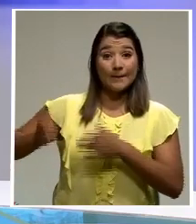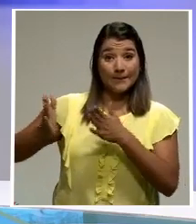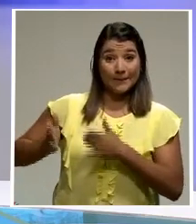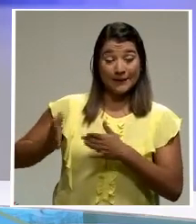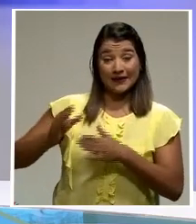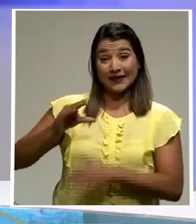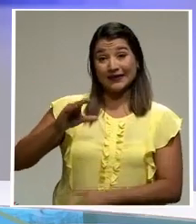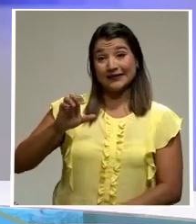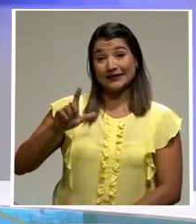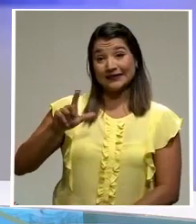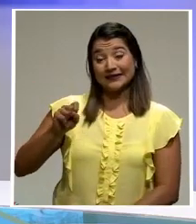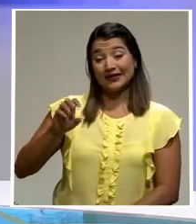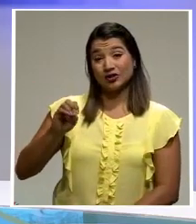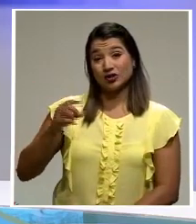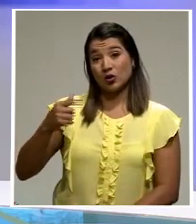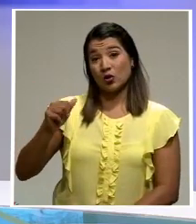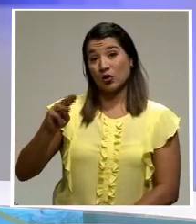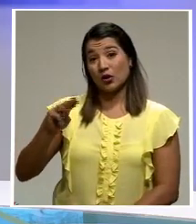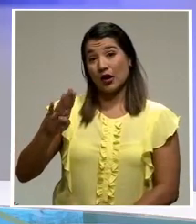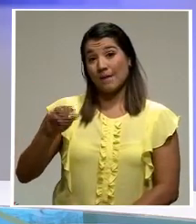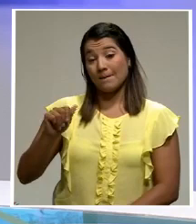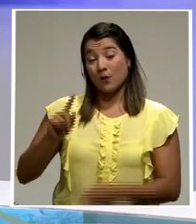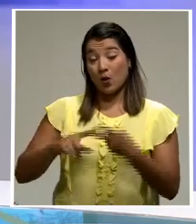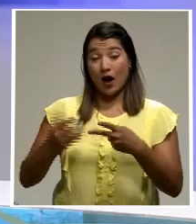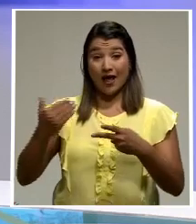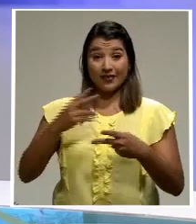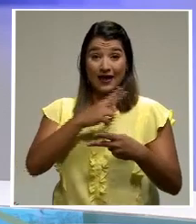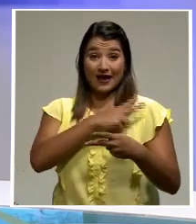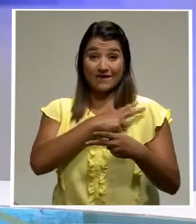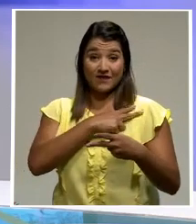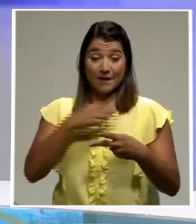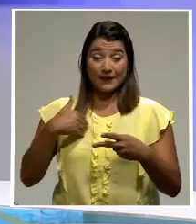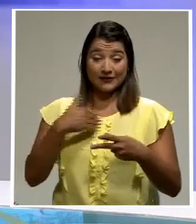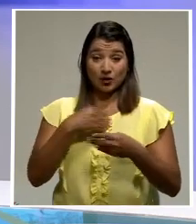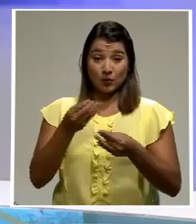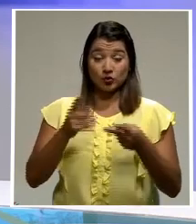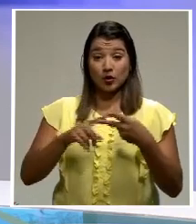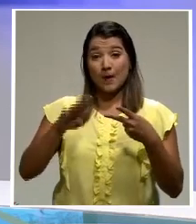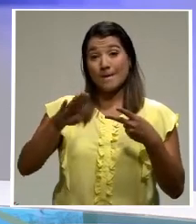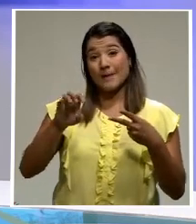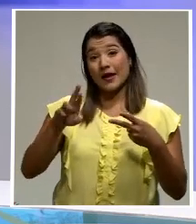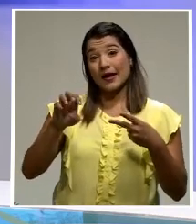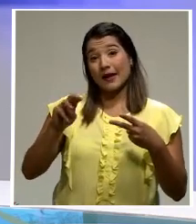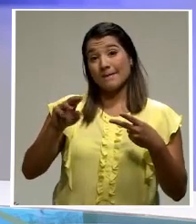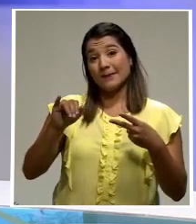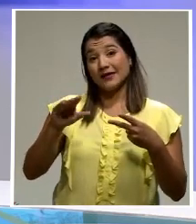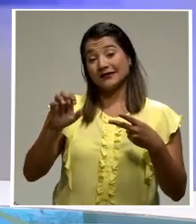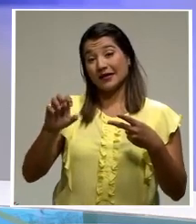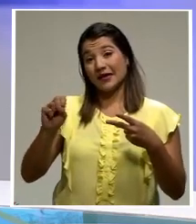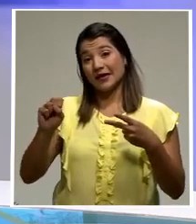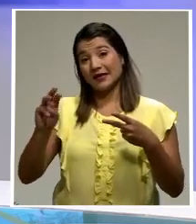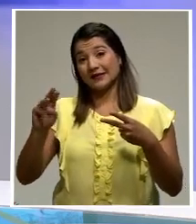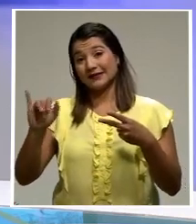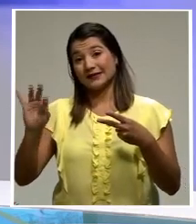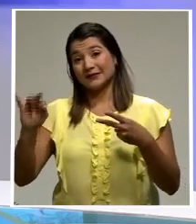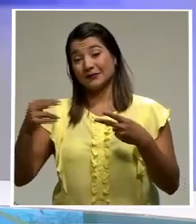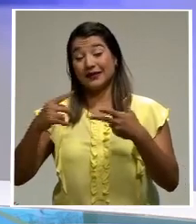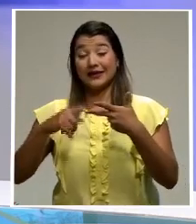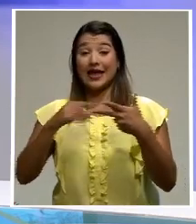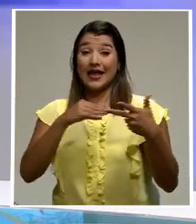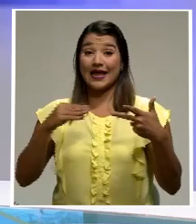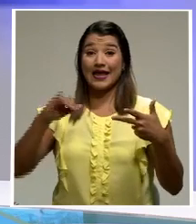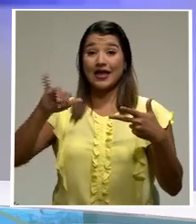ex fiscal subjefa del Ministerio Público Berenice Smith y el alcalde de San José, Johnny